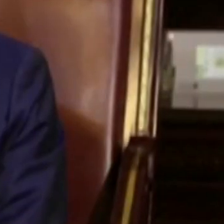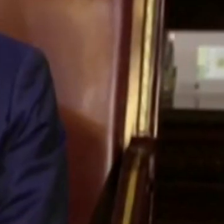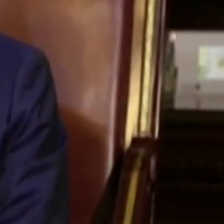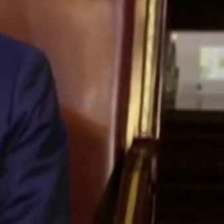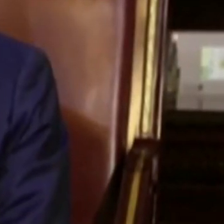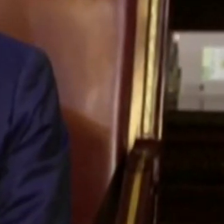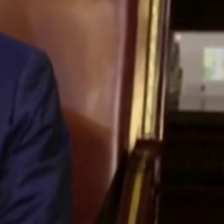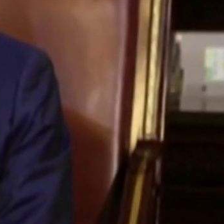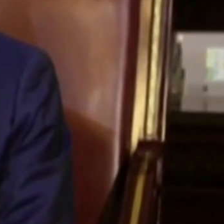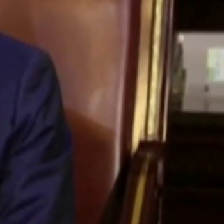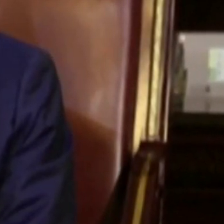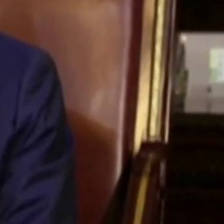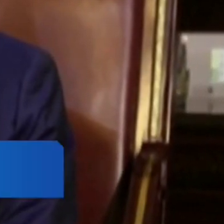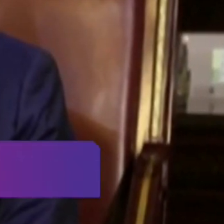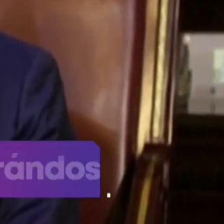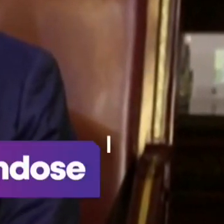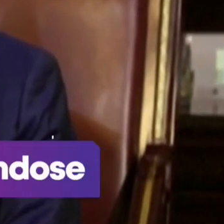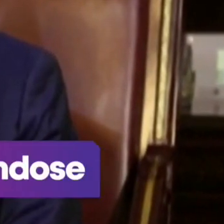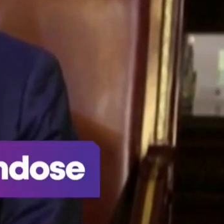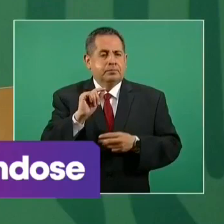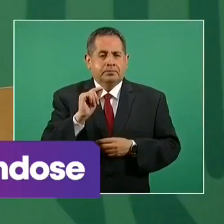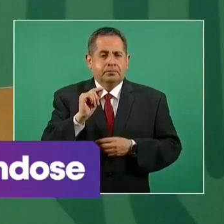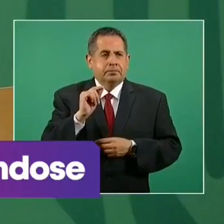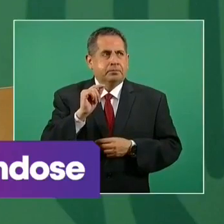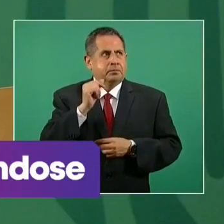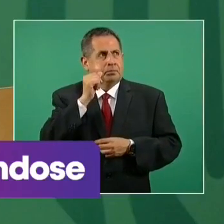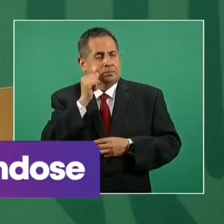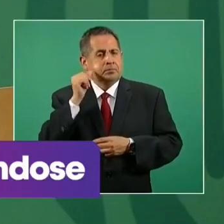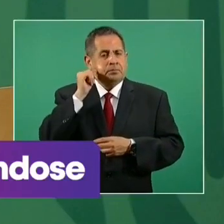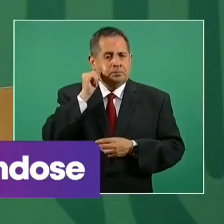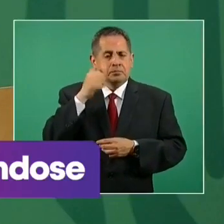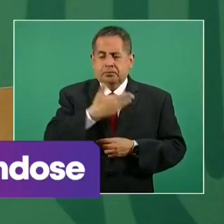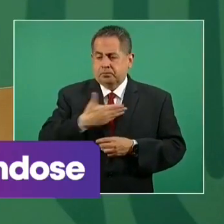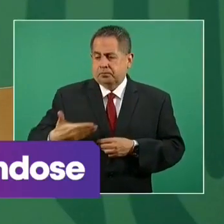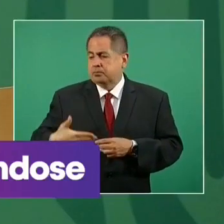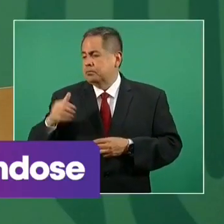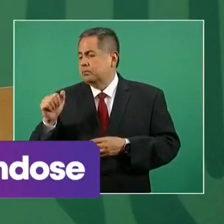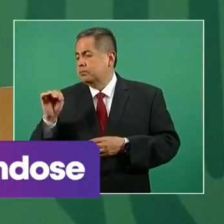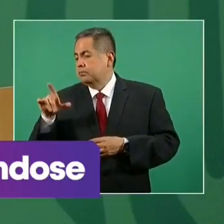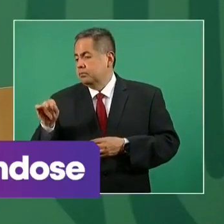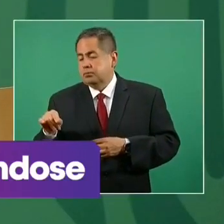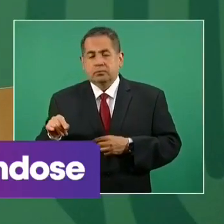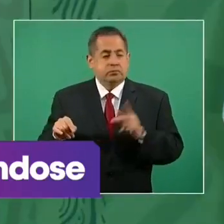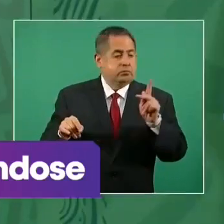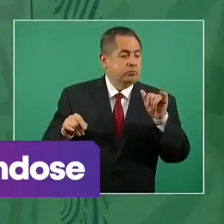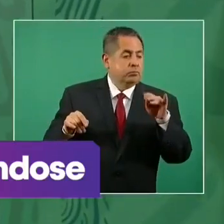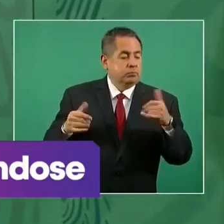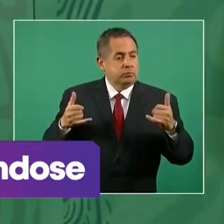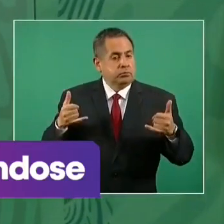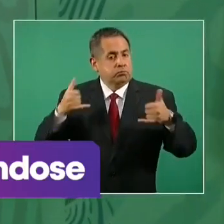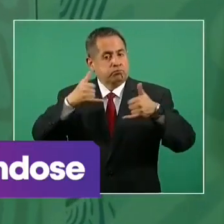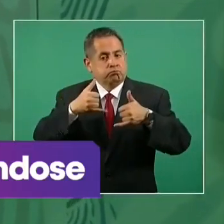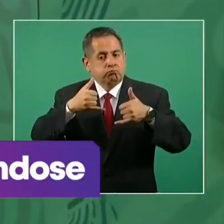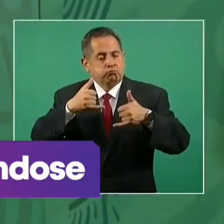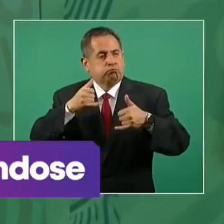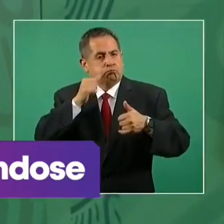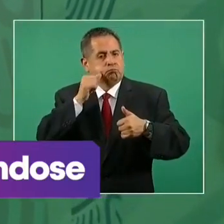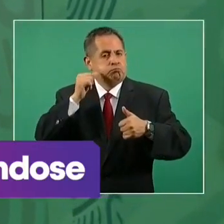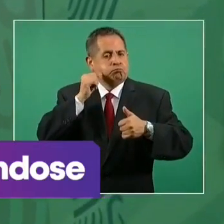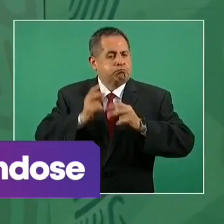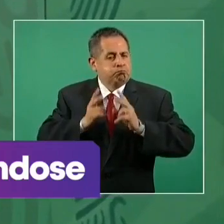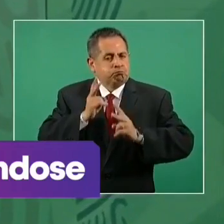no ha recibido la vacuna contra kobe sánchez cordero agradeció en jefes de estado como yo bailé justin crudo